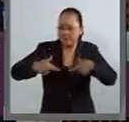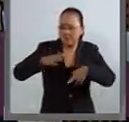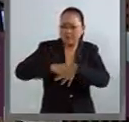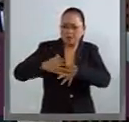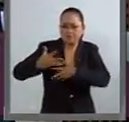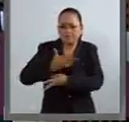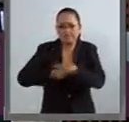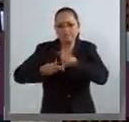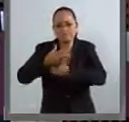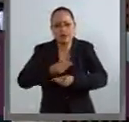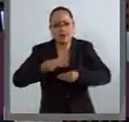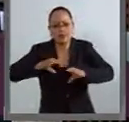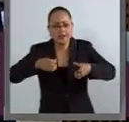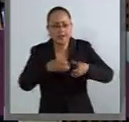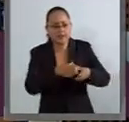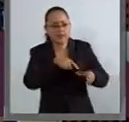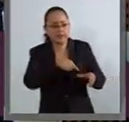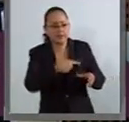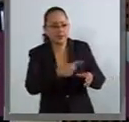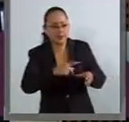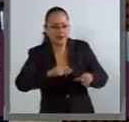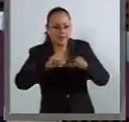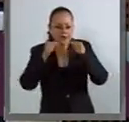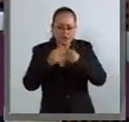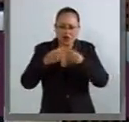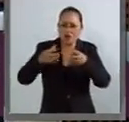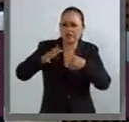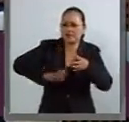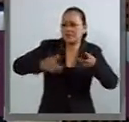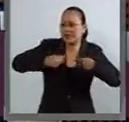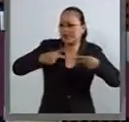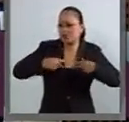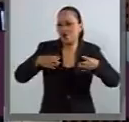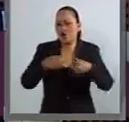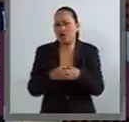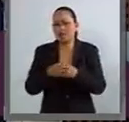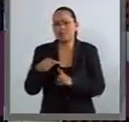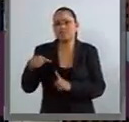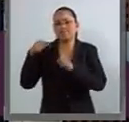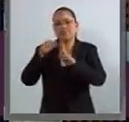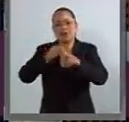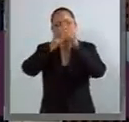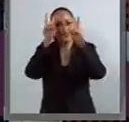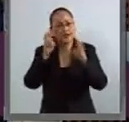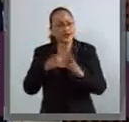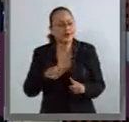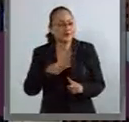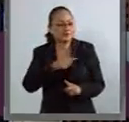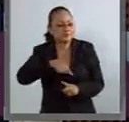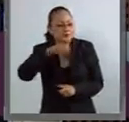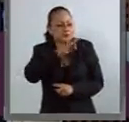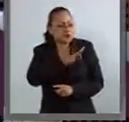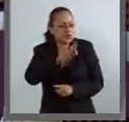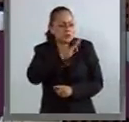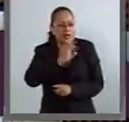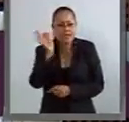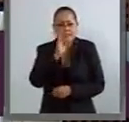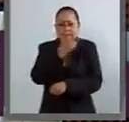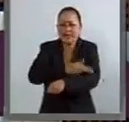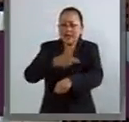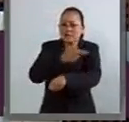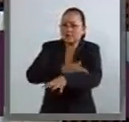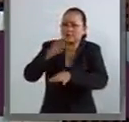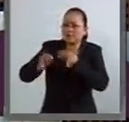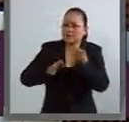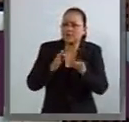eficaz entre las agencias, organismos, ciudadanos, abordar problemas, tratar de solucionarlos, que no